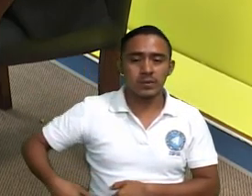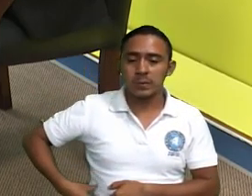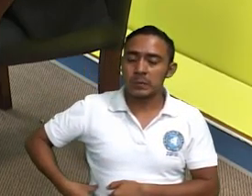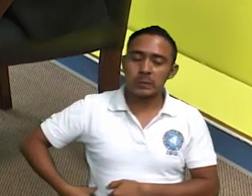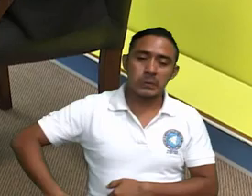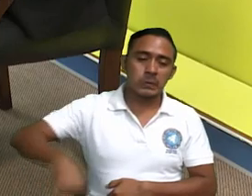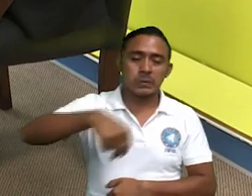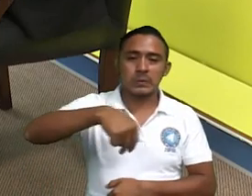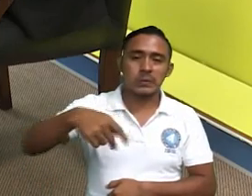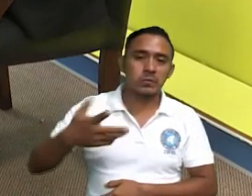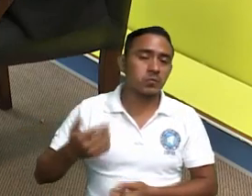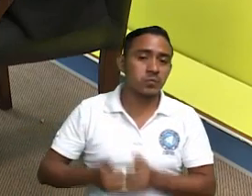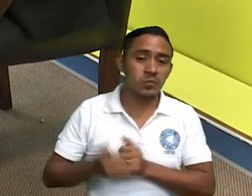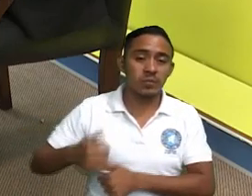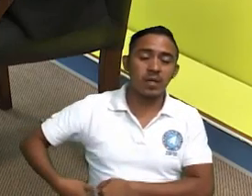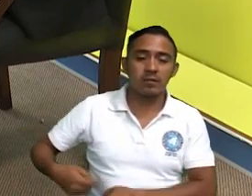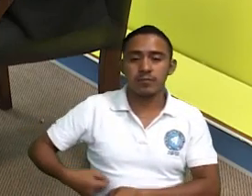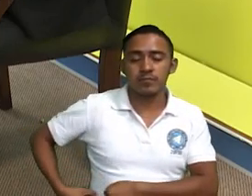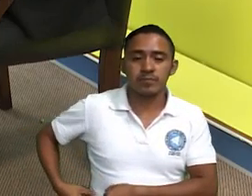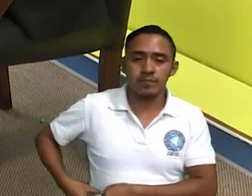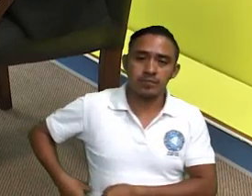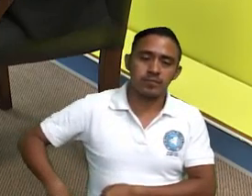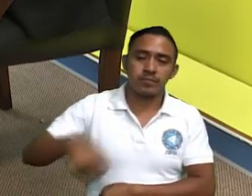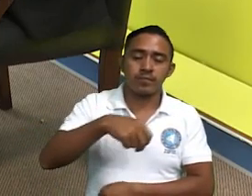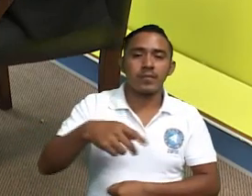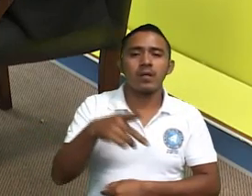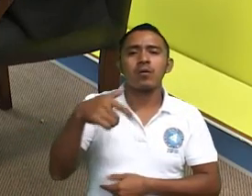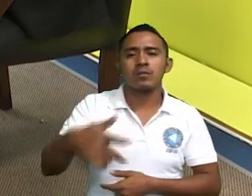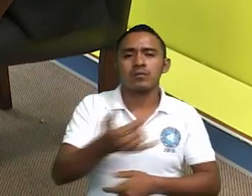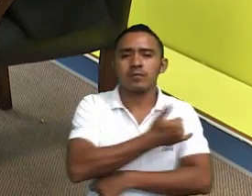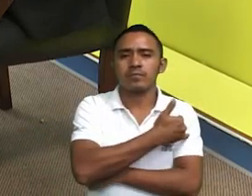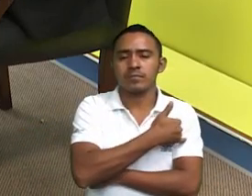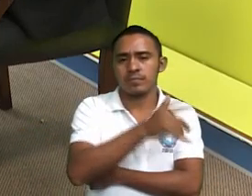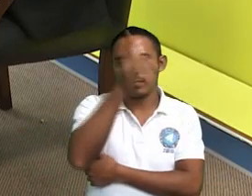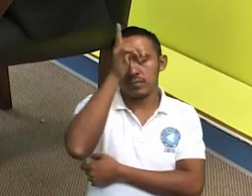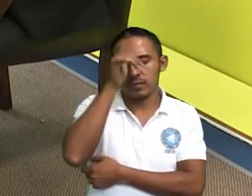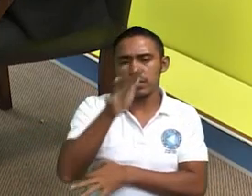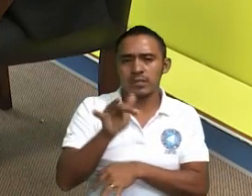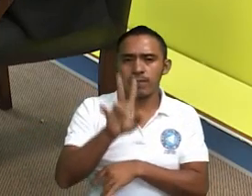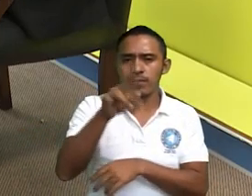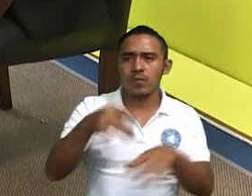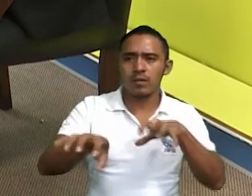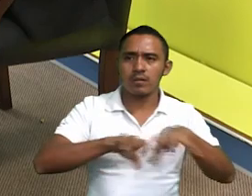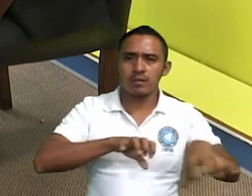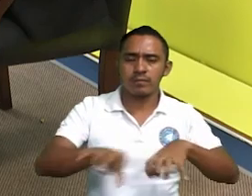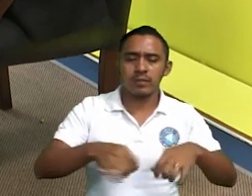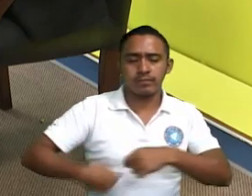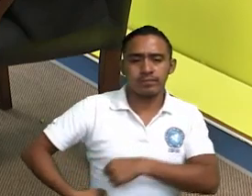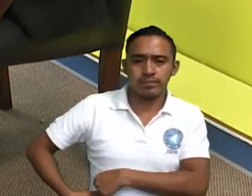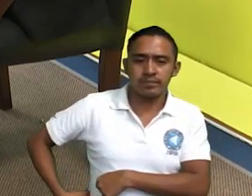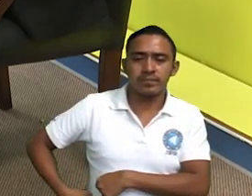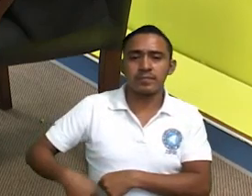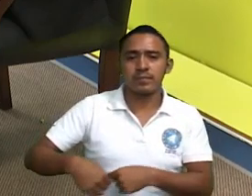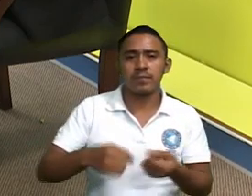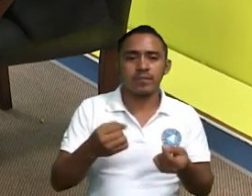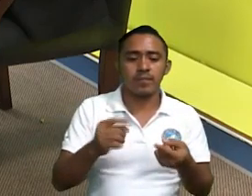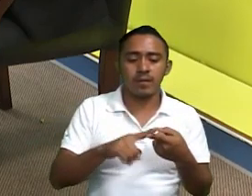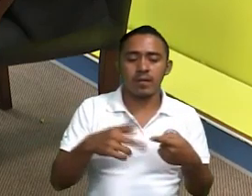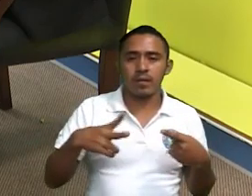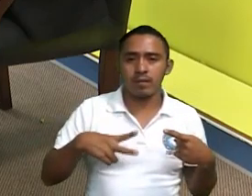Entonces, de hecho, actualmente nosotros en el Hospital Alemán Nicaragüense hemos hecho 2 jornadas quirúrgicas en abril y mayo, donde